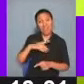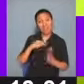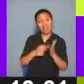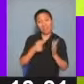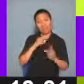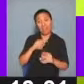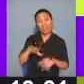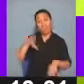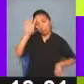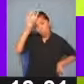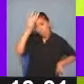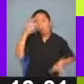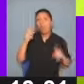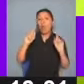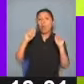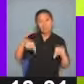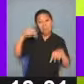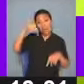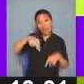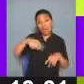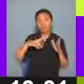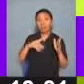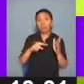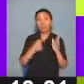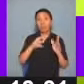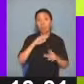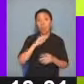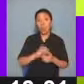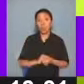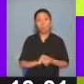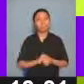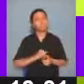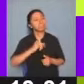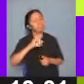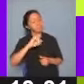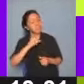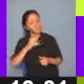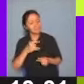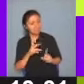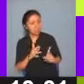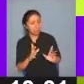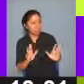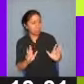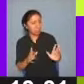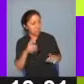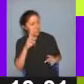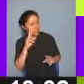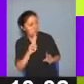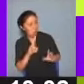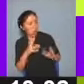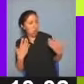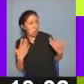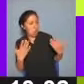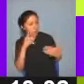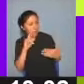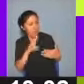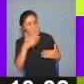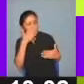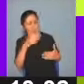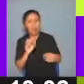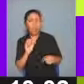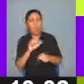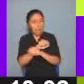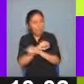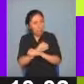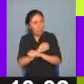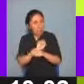también de a poco se va quedando aquí en en la capital Sí se nota se nota que a partir de después de la pandemia que se levantaron